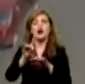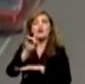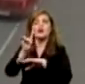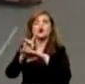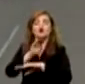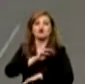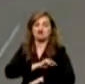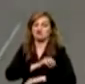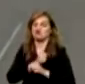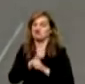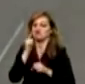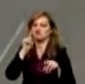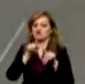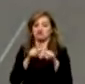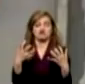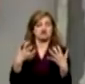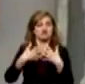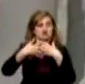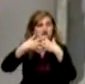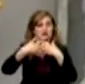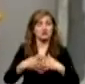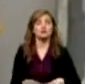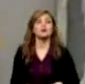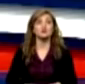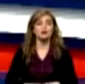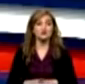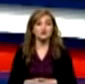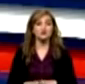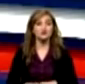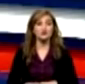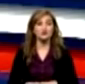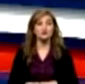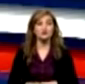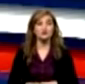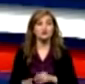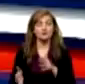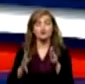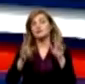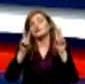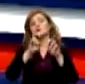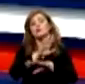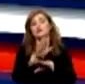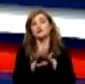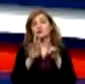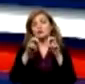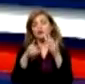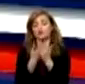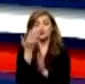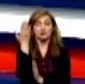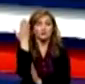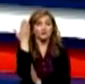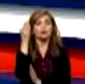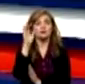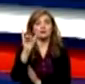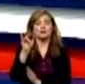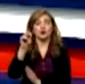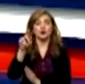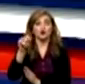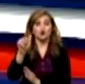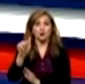direcciones municipales. En Quito, Jorge Loaiza, 24 horas. Y en el mismo tema, amigos, el nuevo alcalde de Quito, Jorge